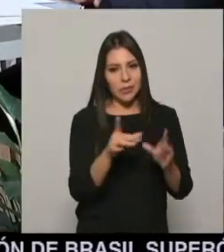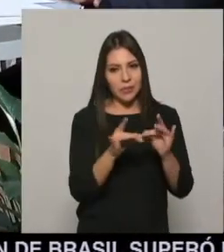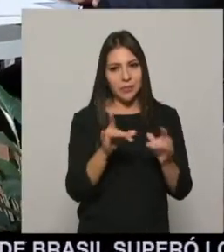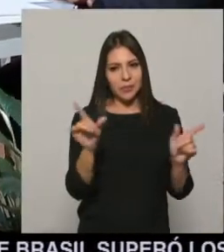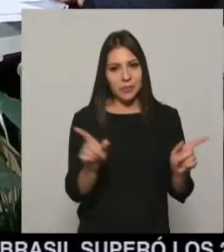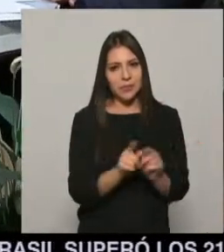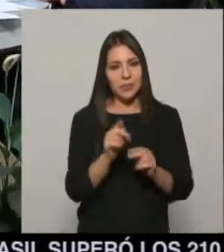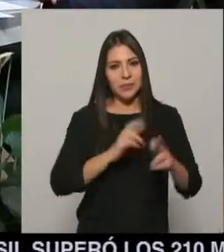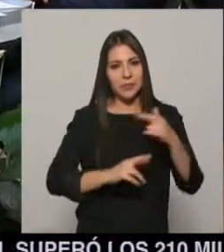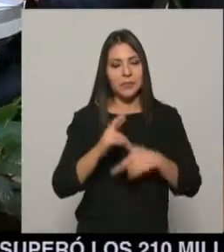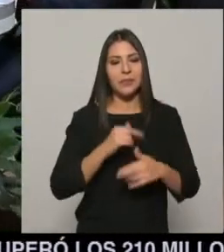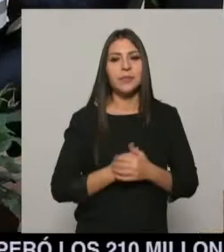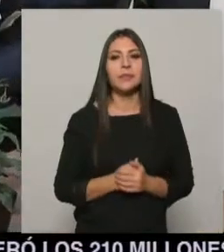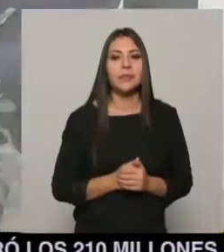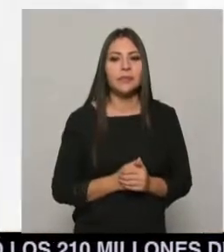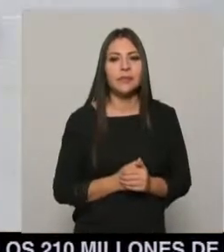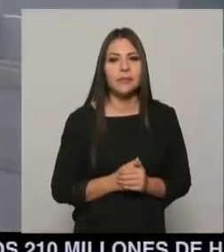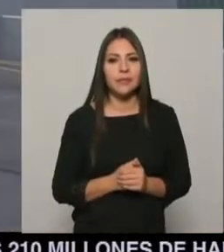corte.